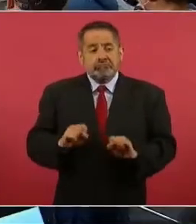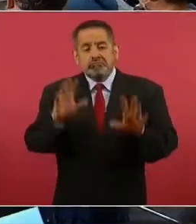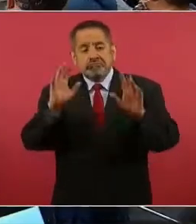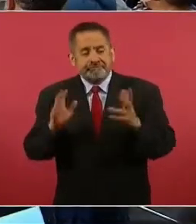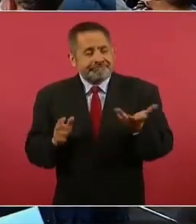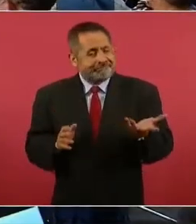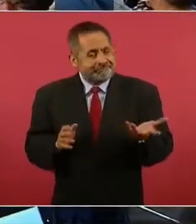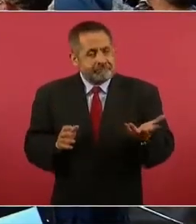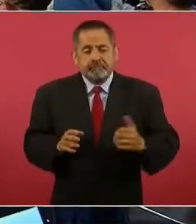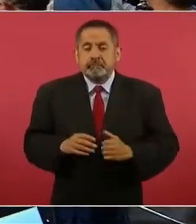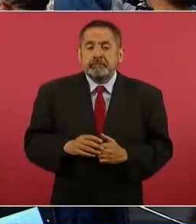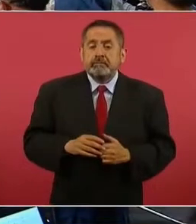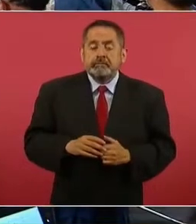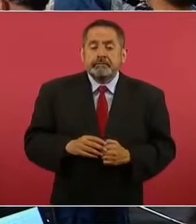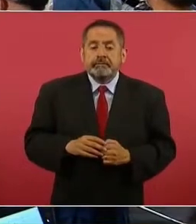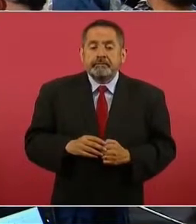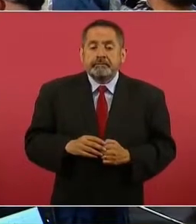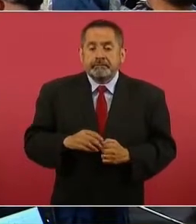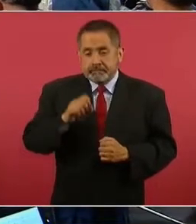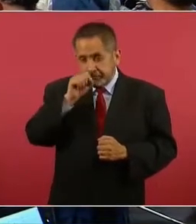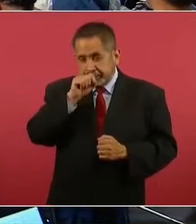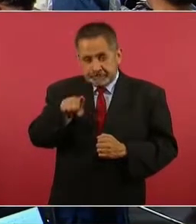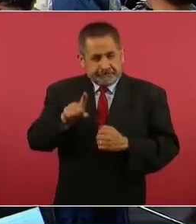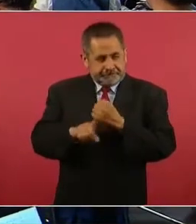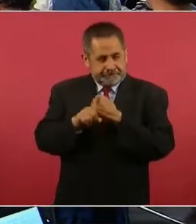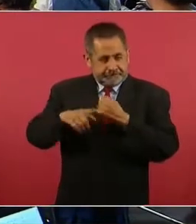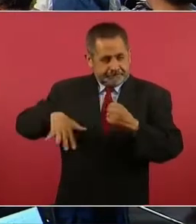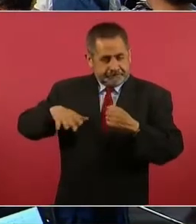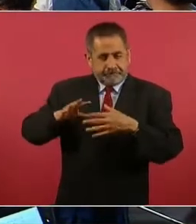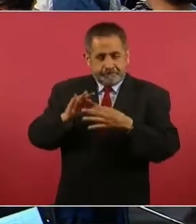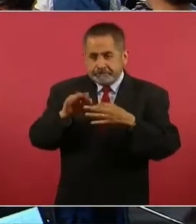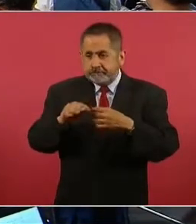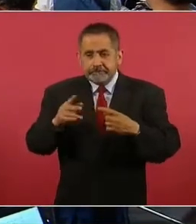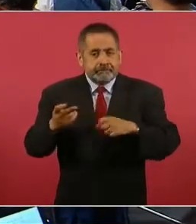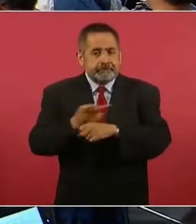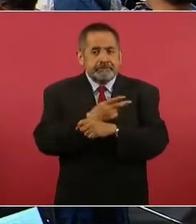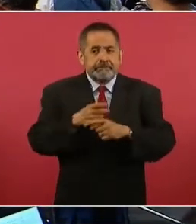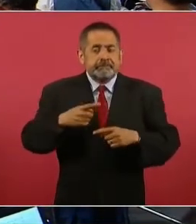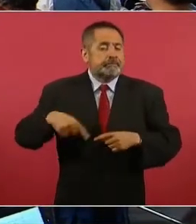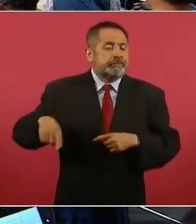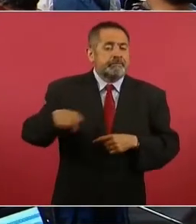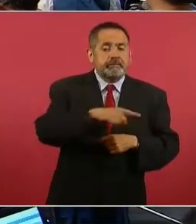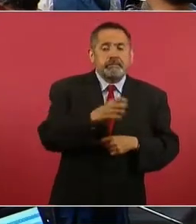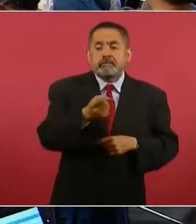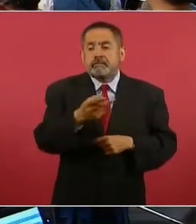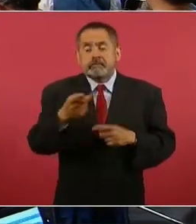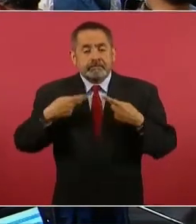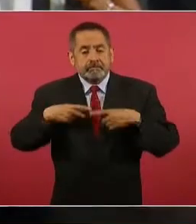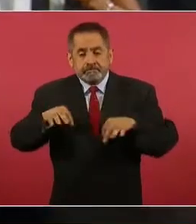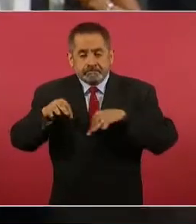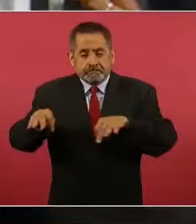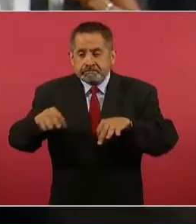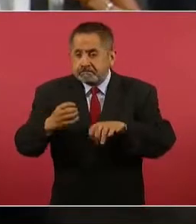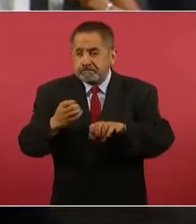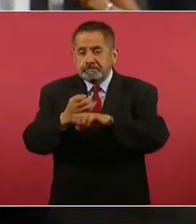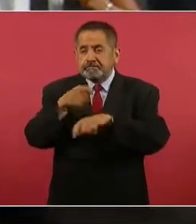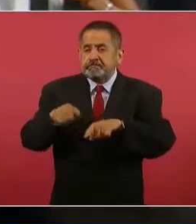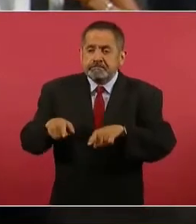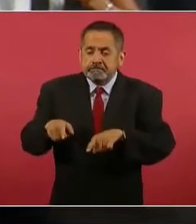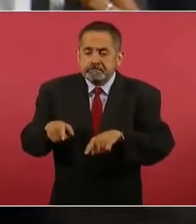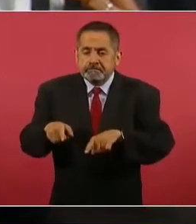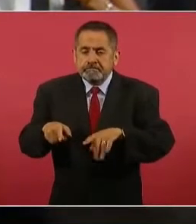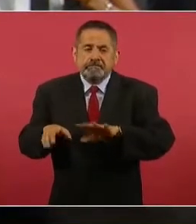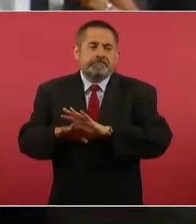esto. Incluso esta situación ha provocado pues que trabajadores en varias regiones del estado